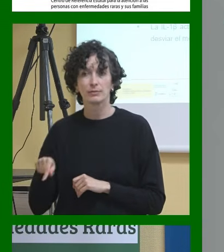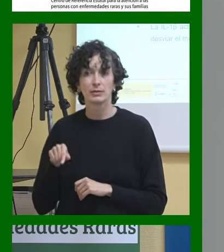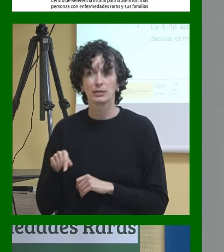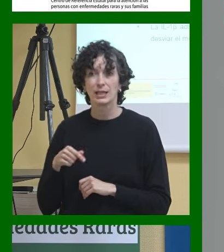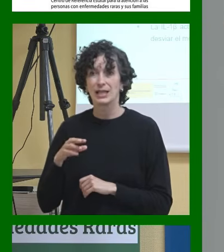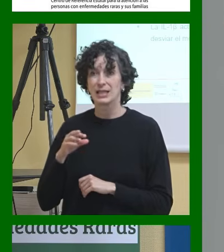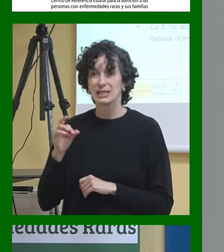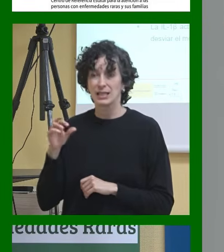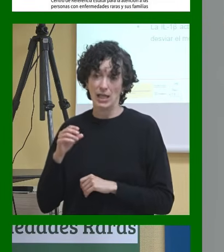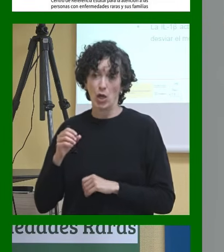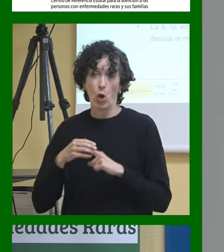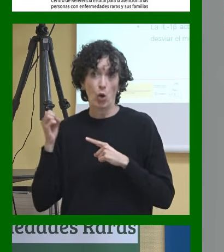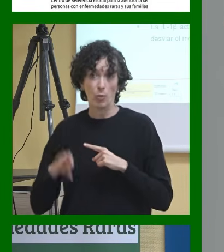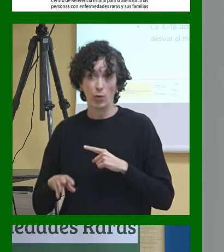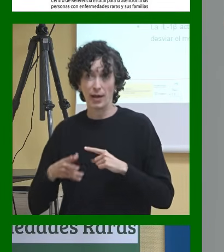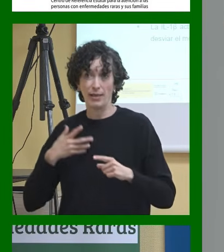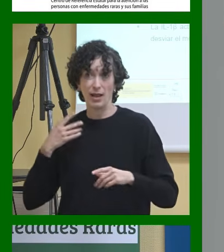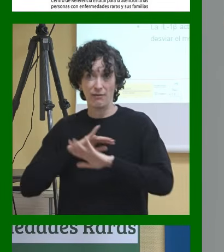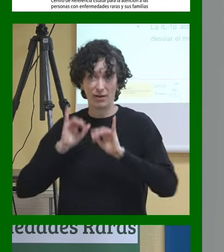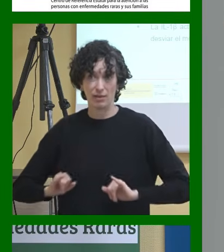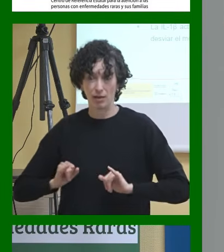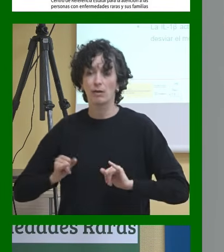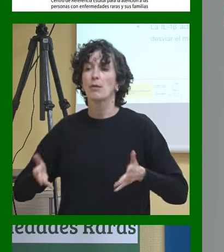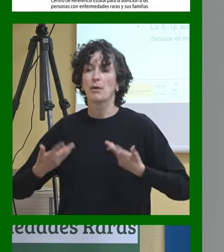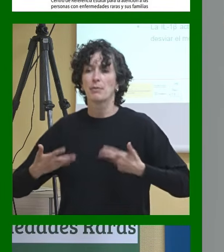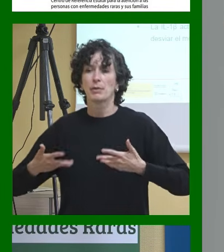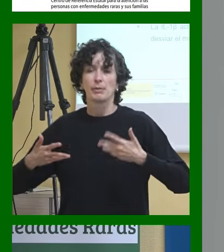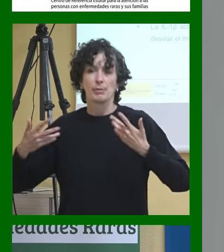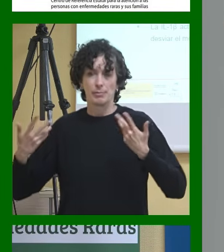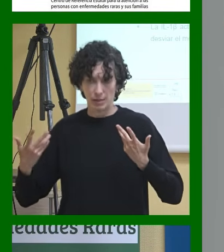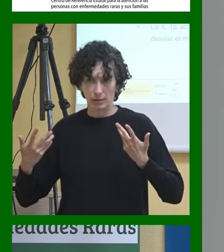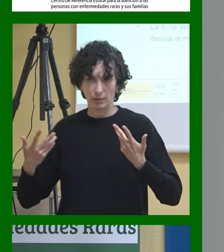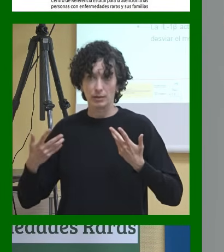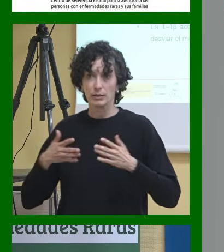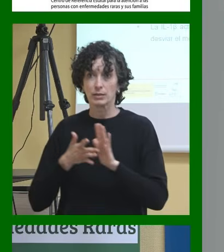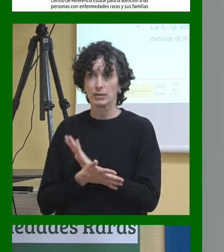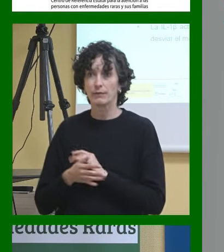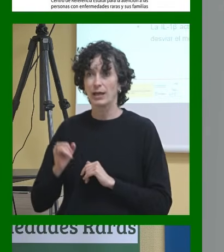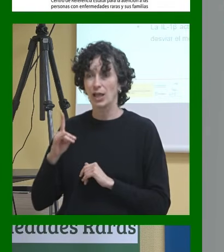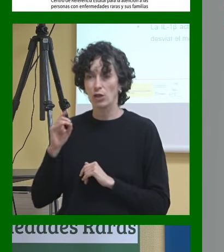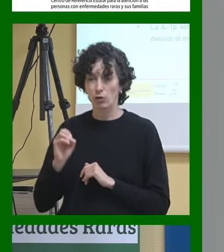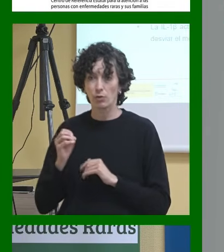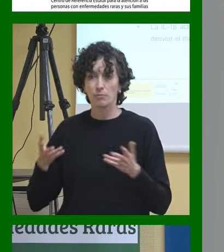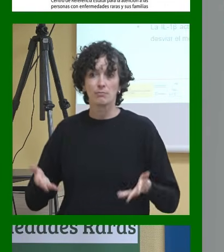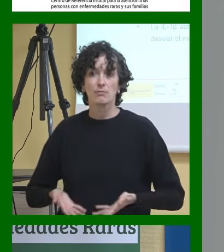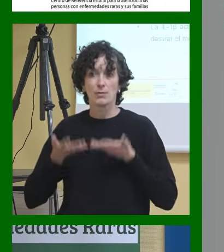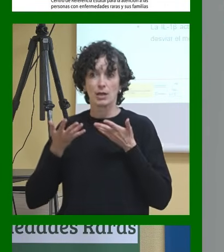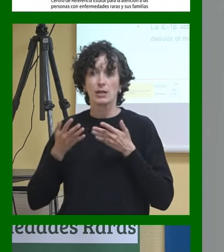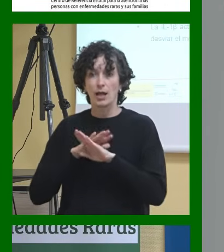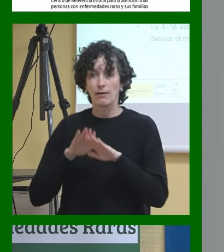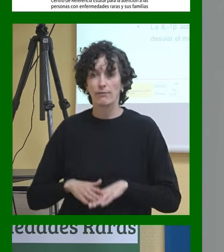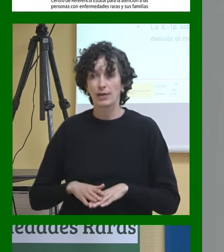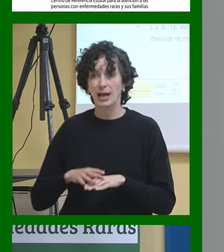la serotonina. Lo que hace es que activa la IDO y hace que el metabolismo